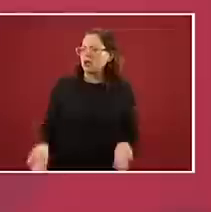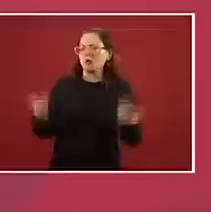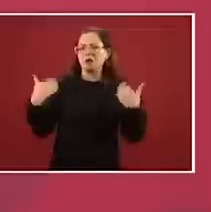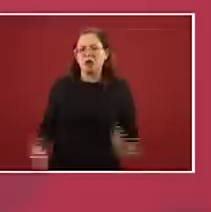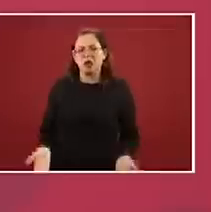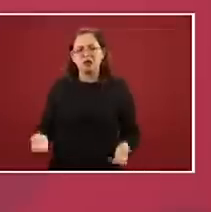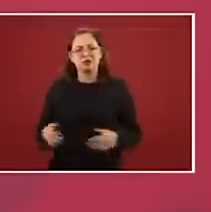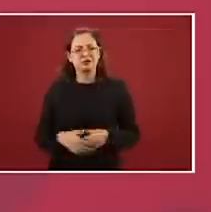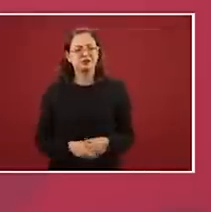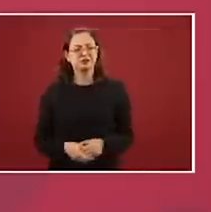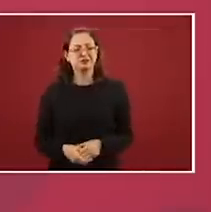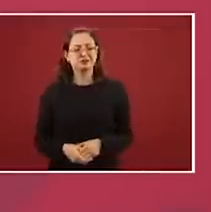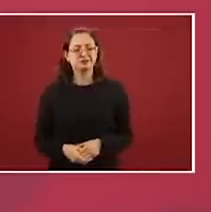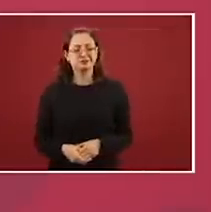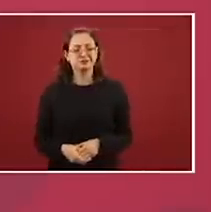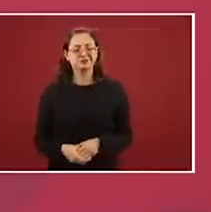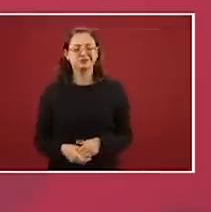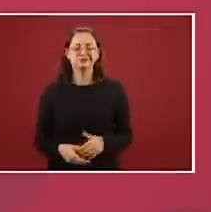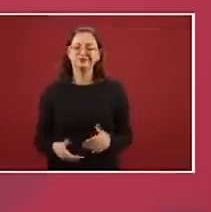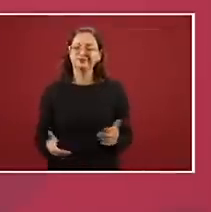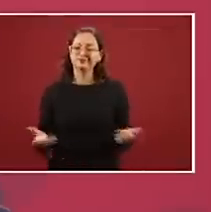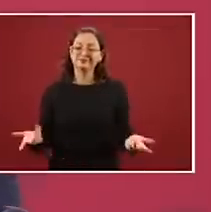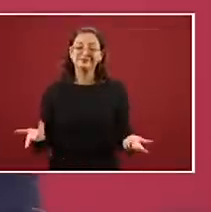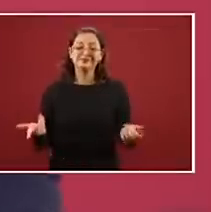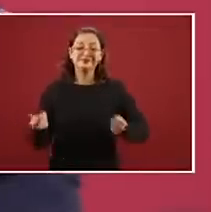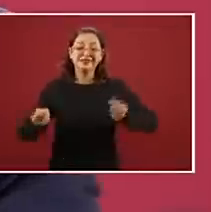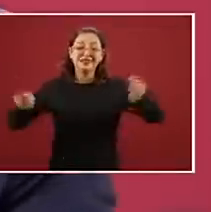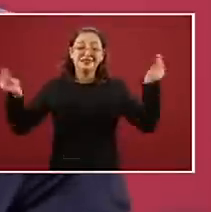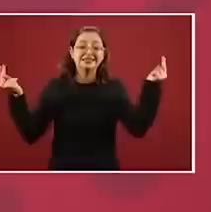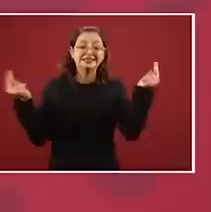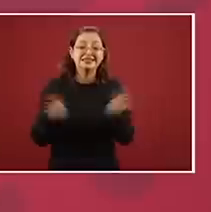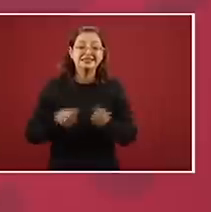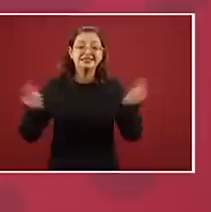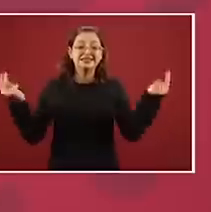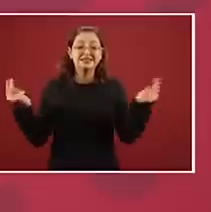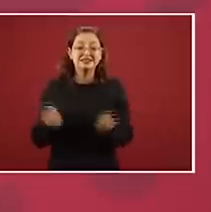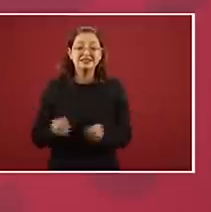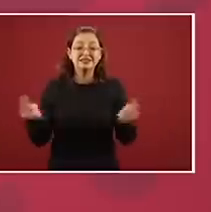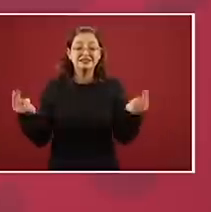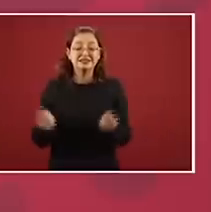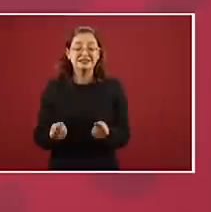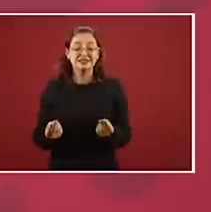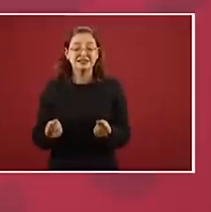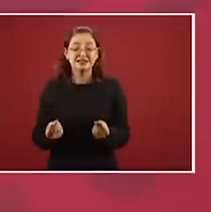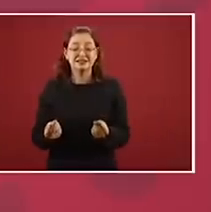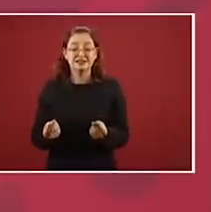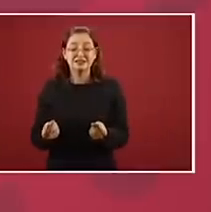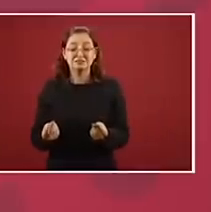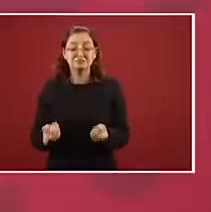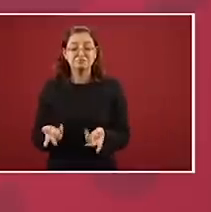sucursales. Son necesarias. Si no